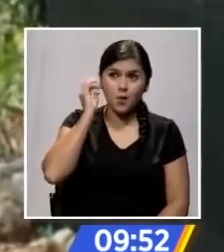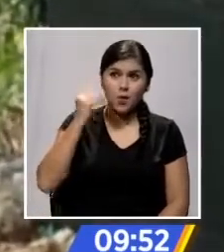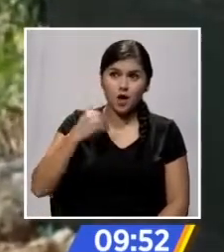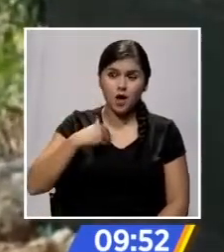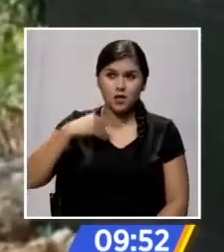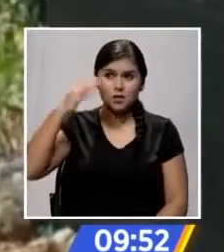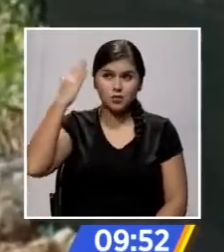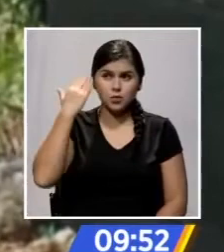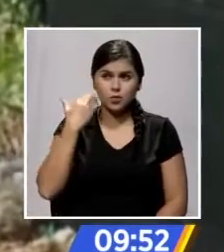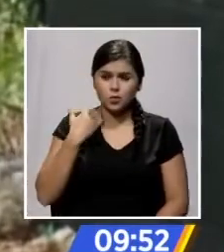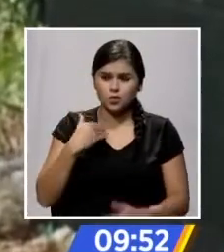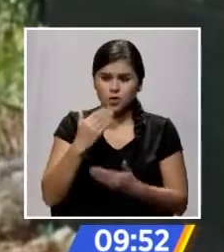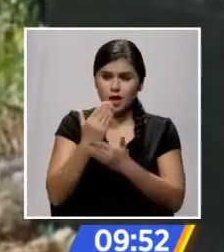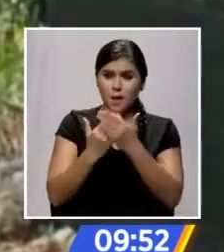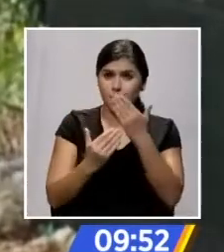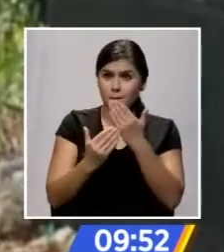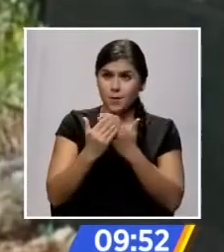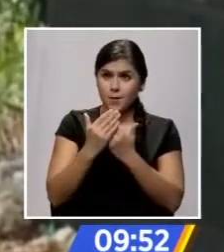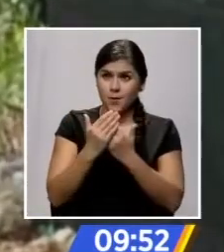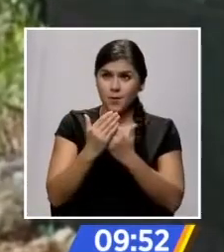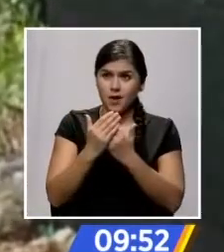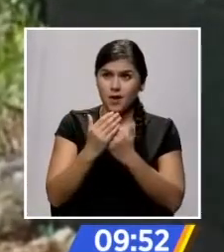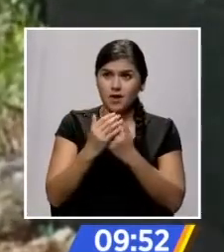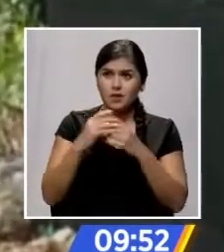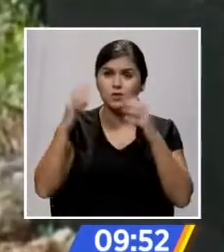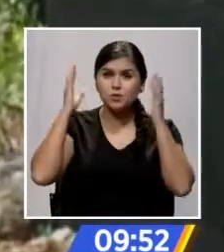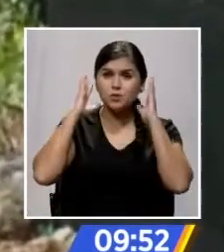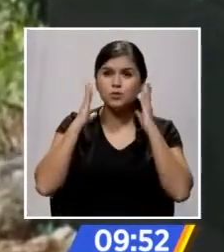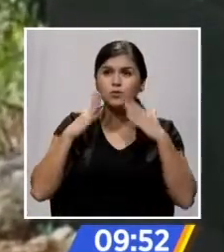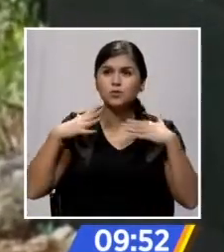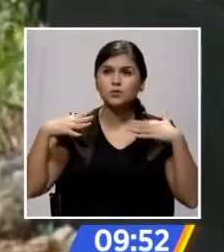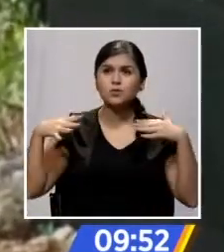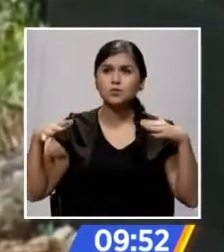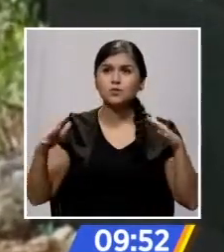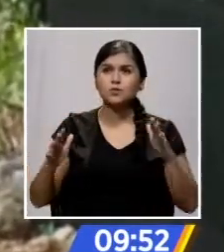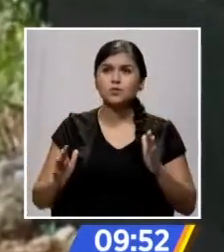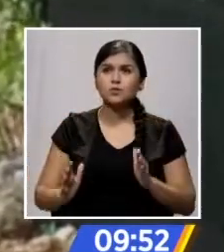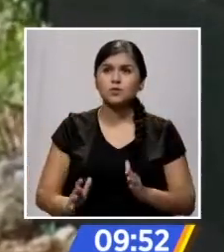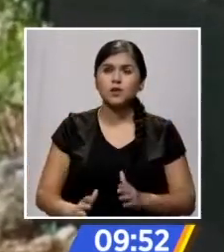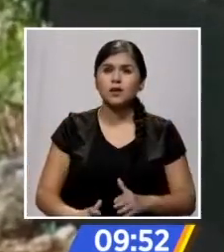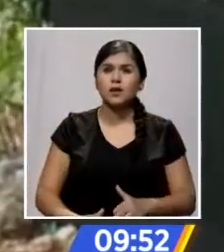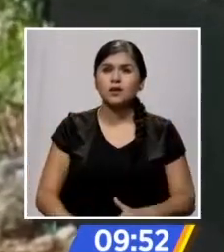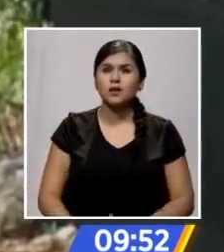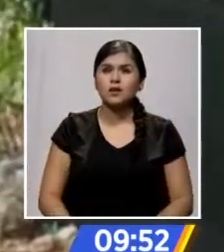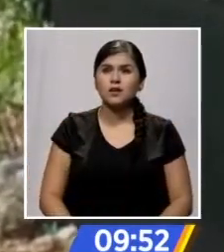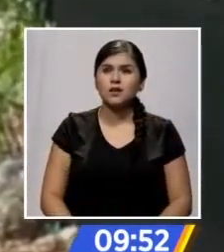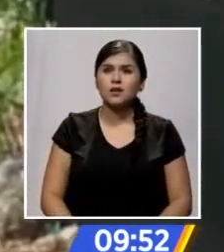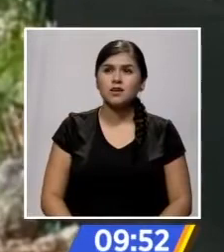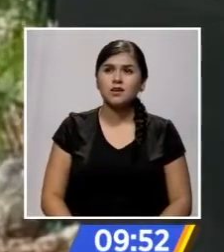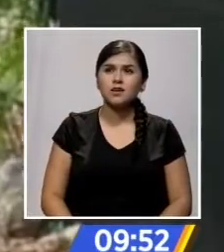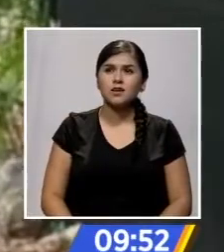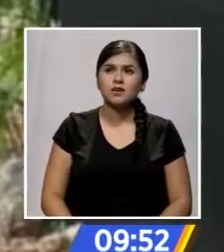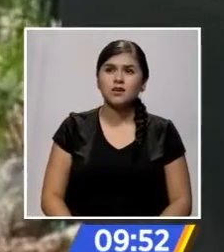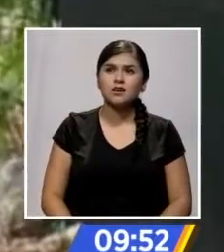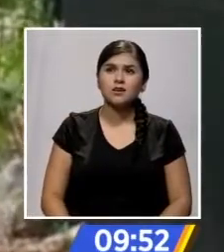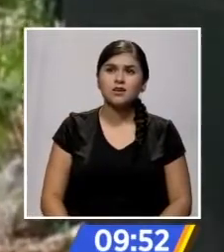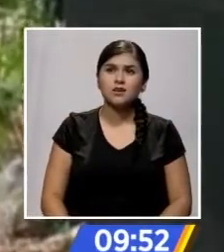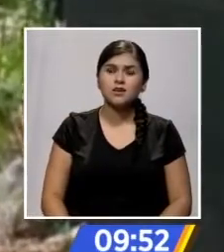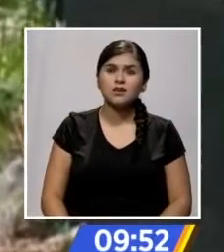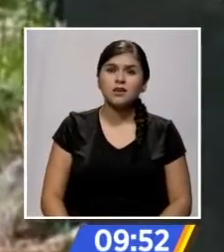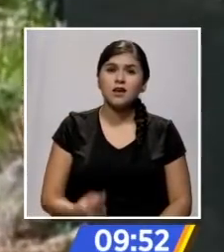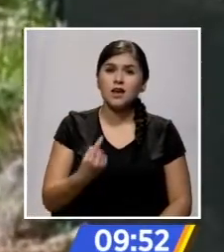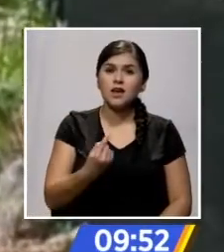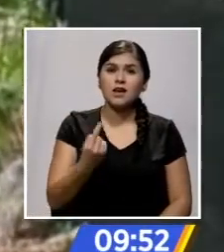las manos, entonces los desvuelto en el lugar a donde no sabía y cada uno lo tiraba